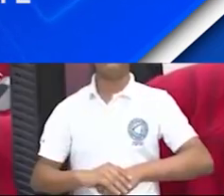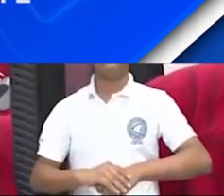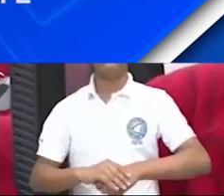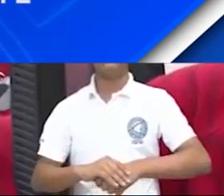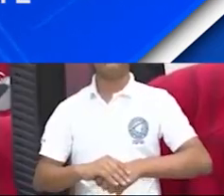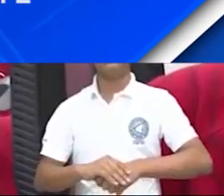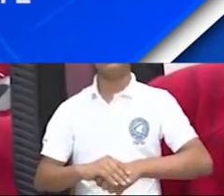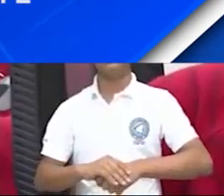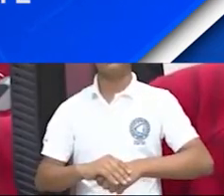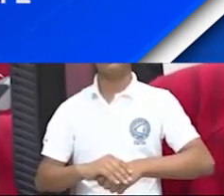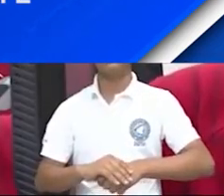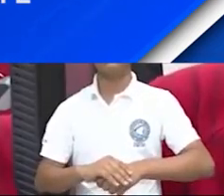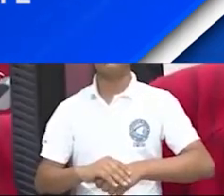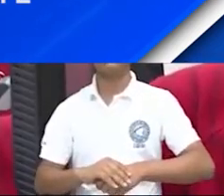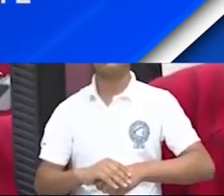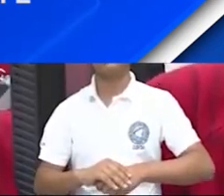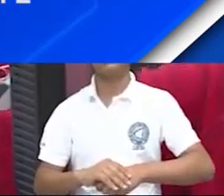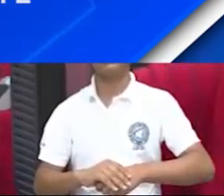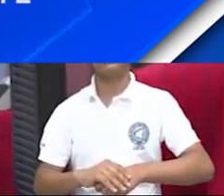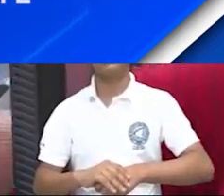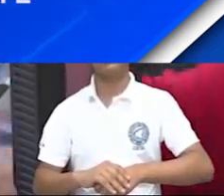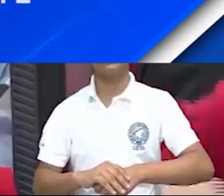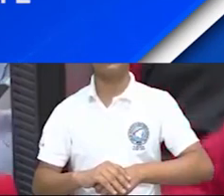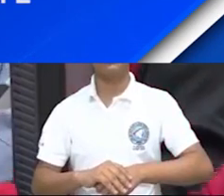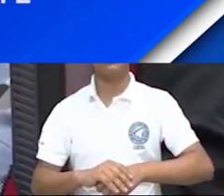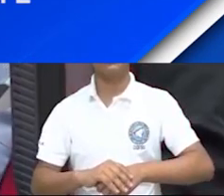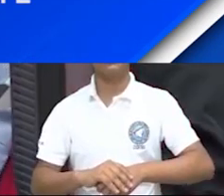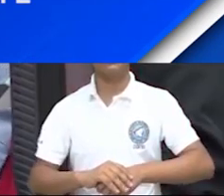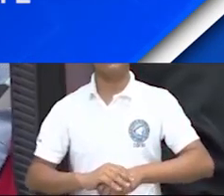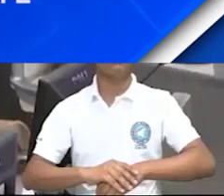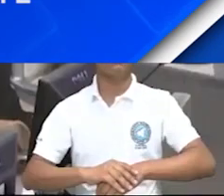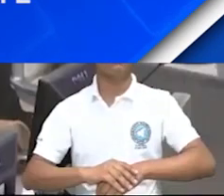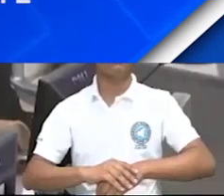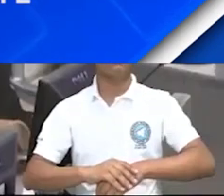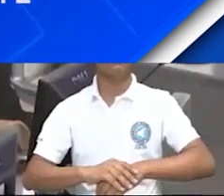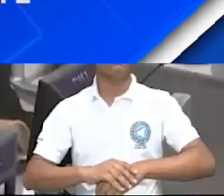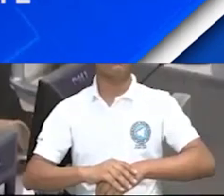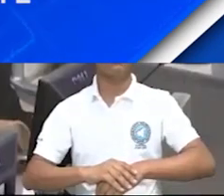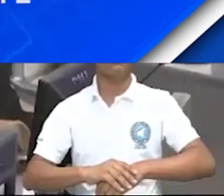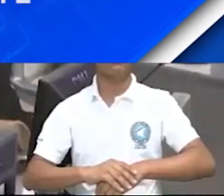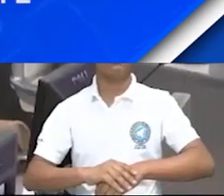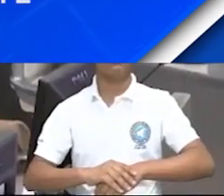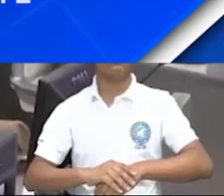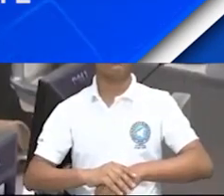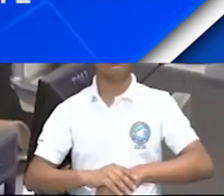fue presentada por la Comisión de Asuntos Exteriores en consulta con la Comisión de